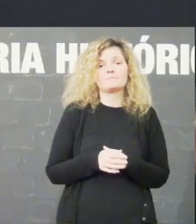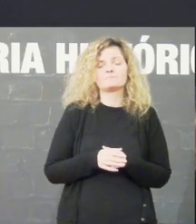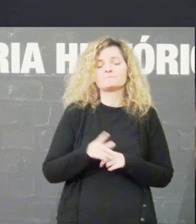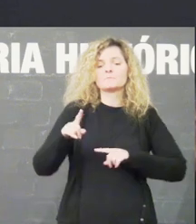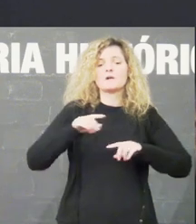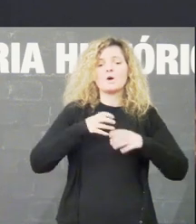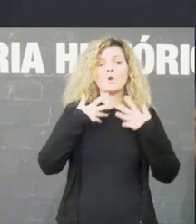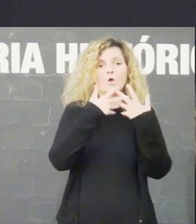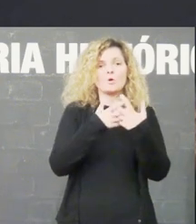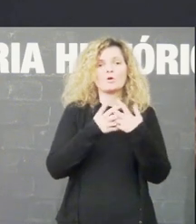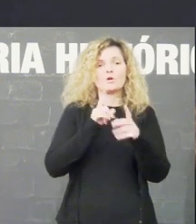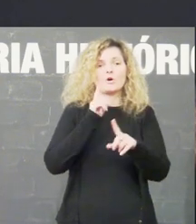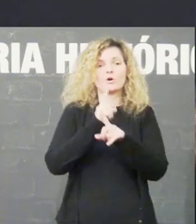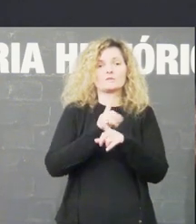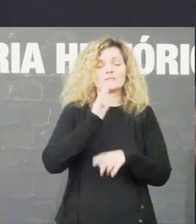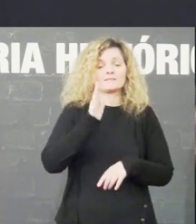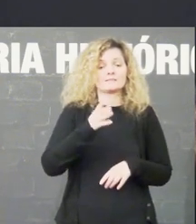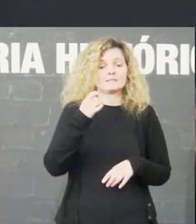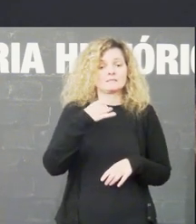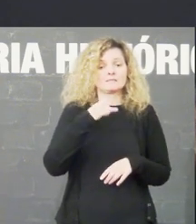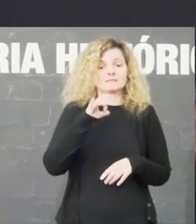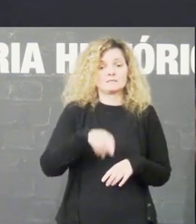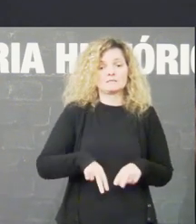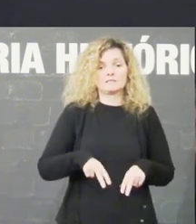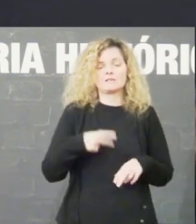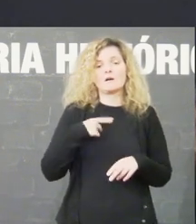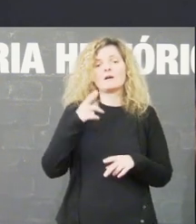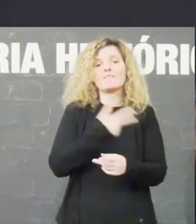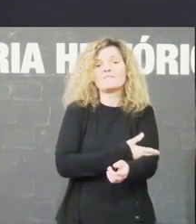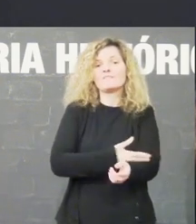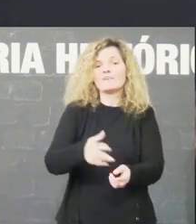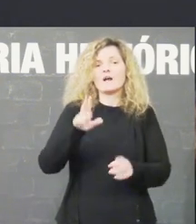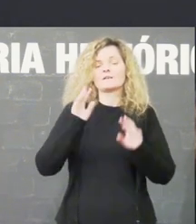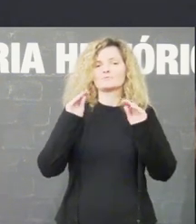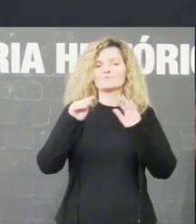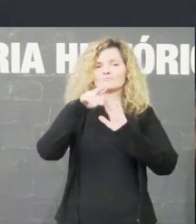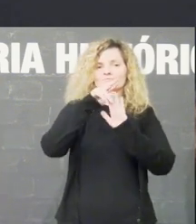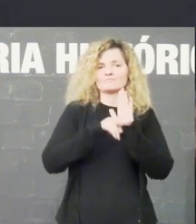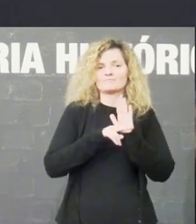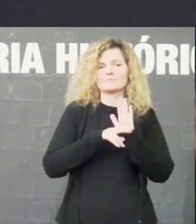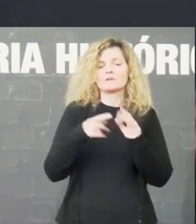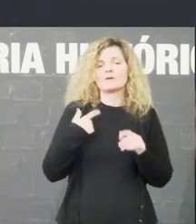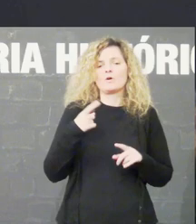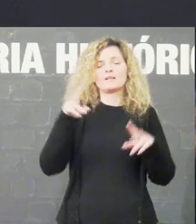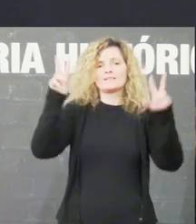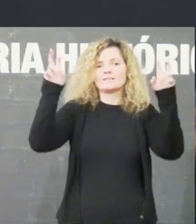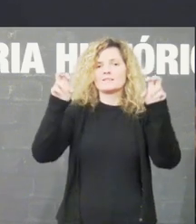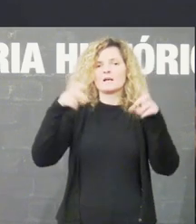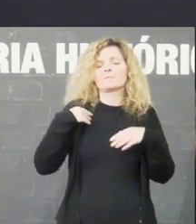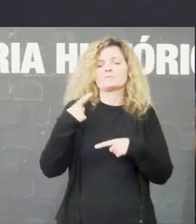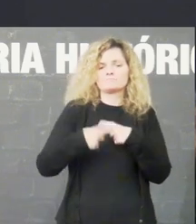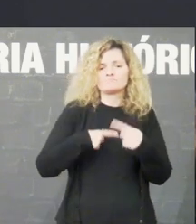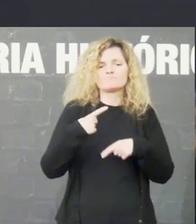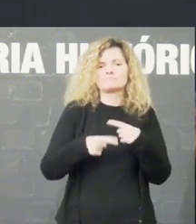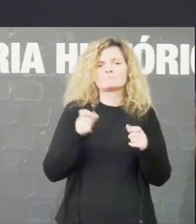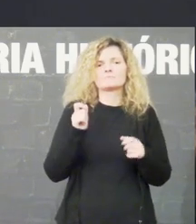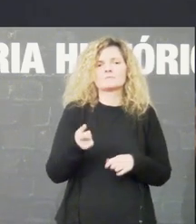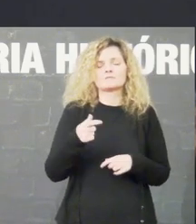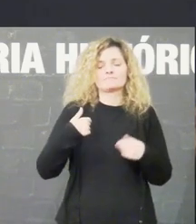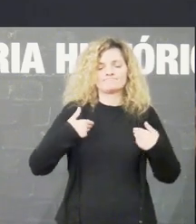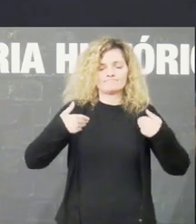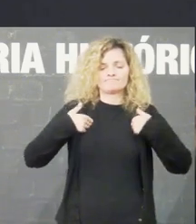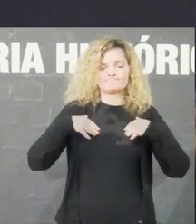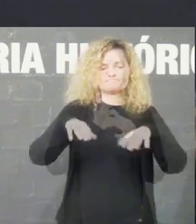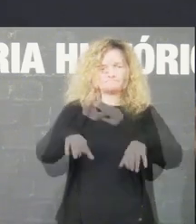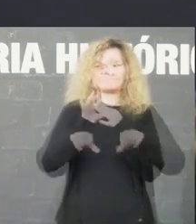A loita contra a impunidade e a revisión dos dogmas franquistas son para min teimas constantes desde que dirixo